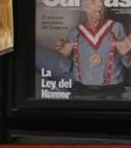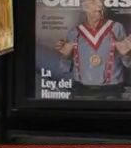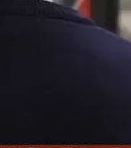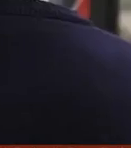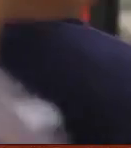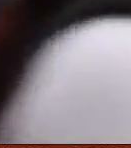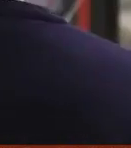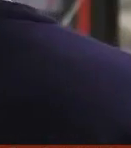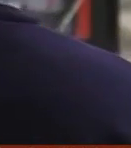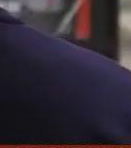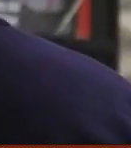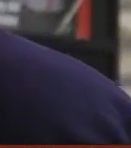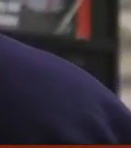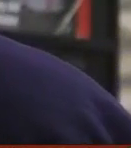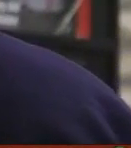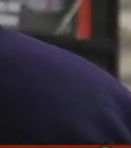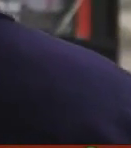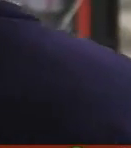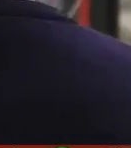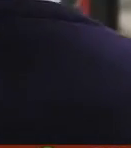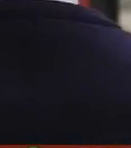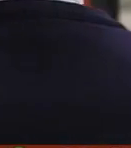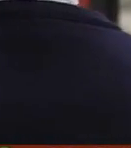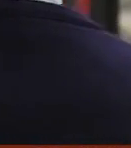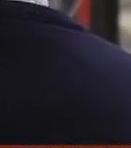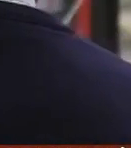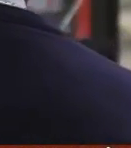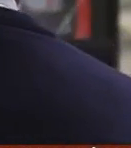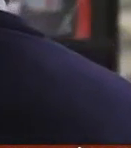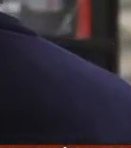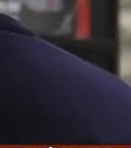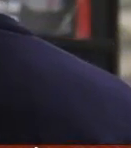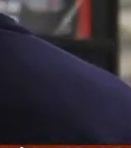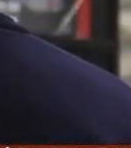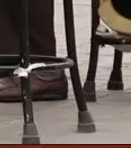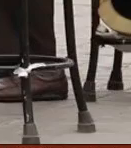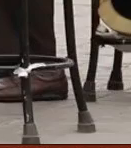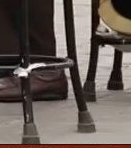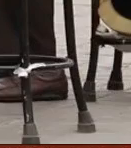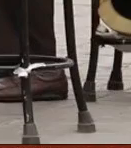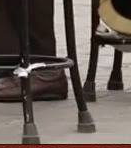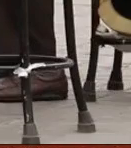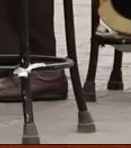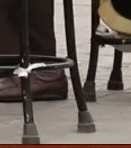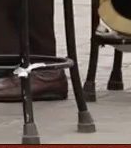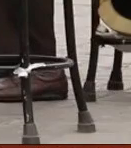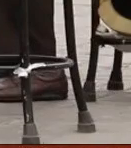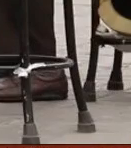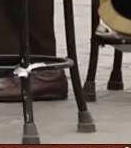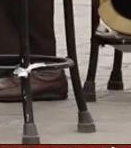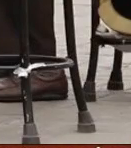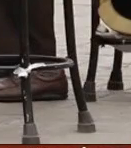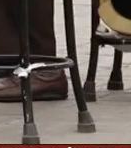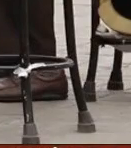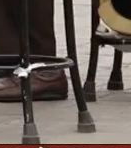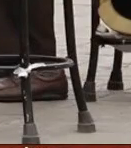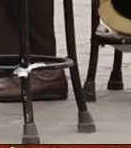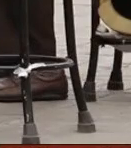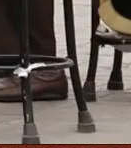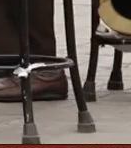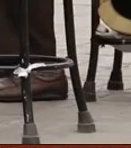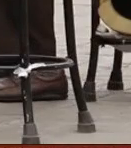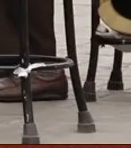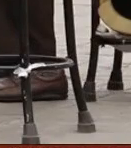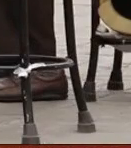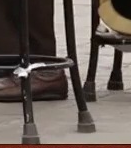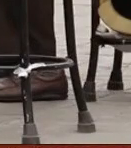los partidos políticos, hacia el establishment tradicional. Y eso es, hay un desprestigio, una falta de aprobación de la ciudadanía